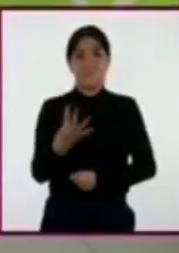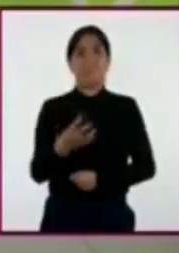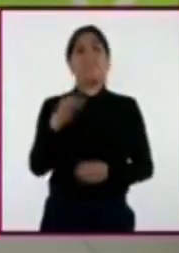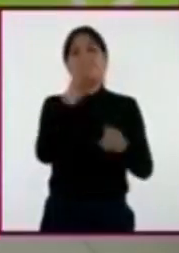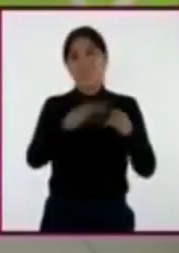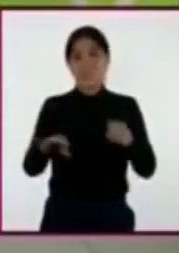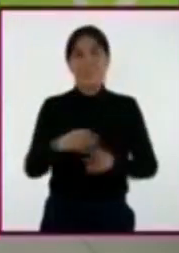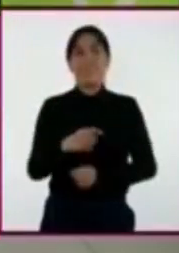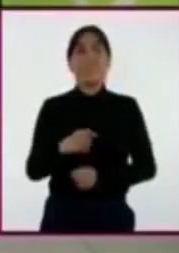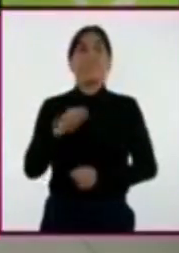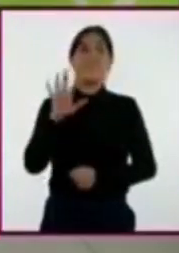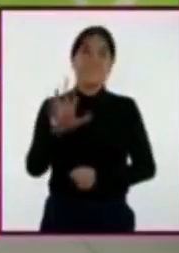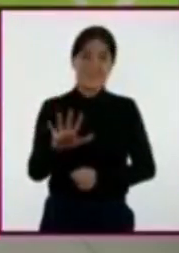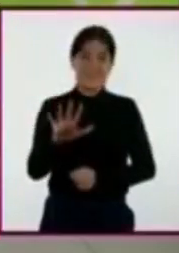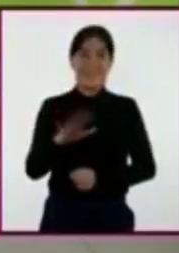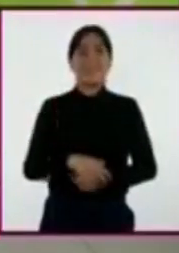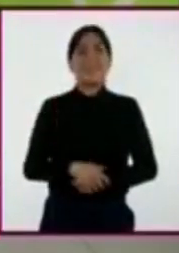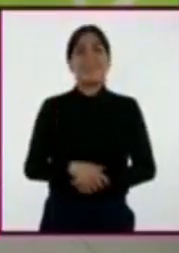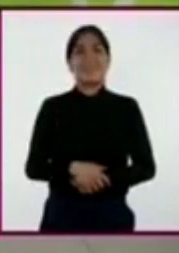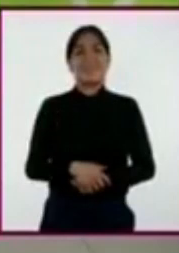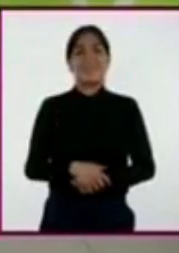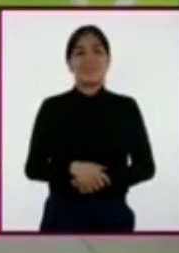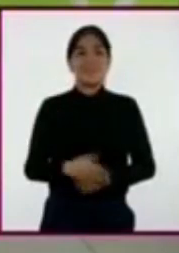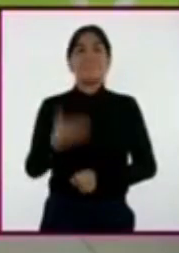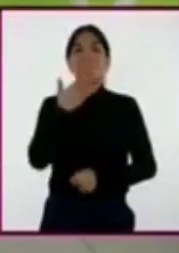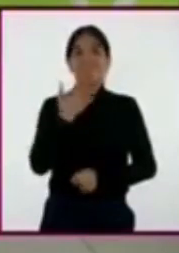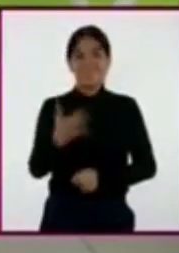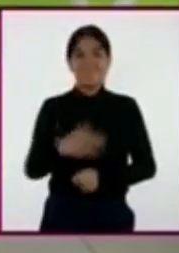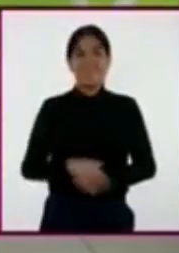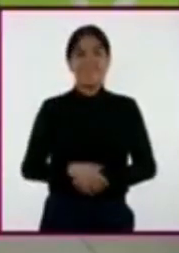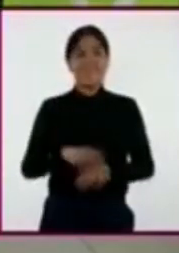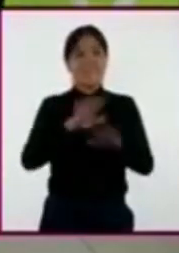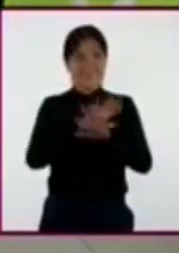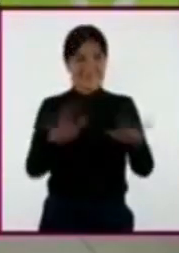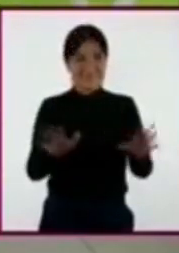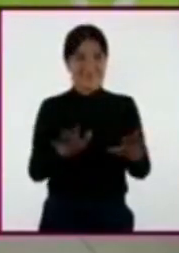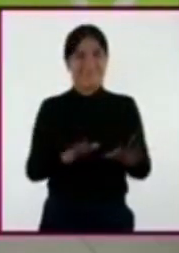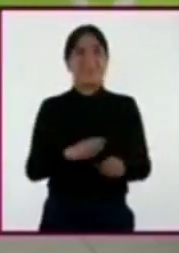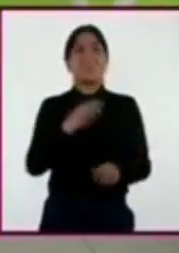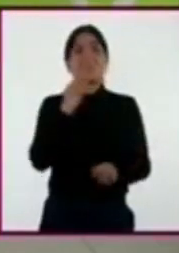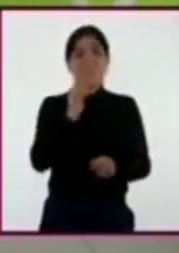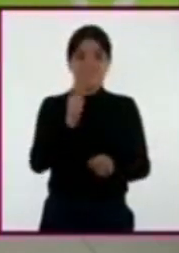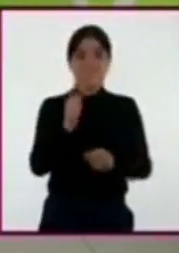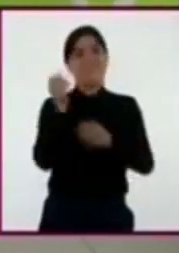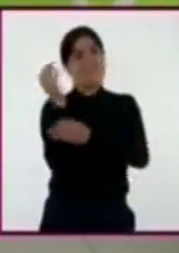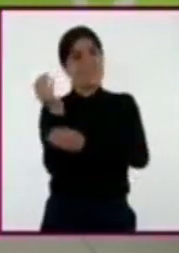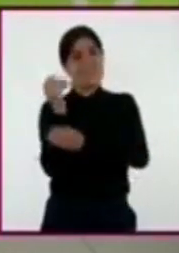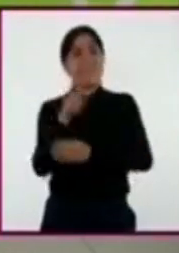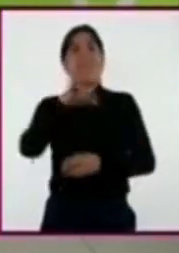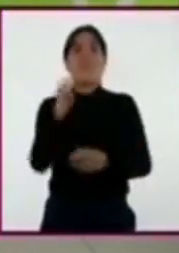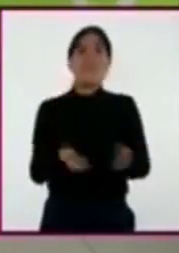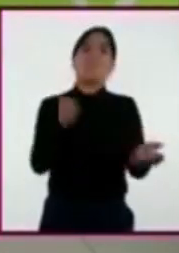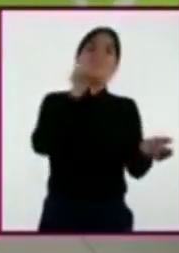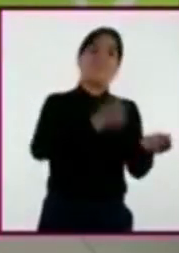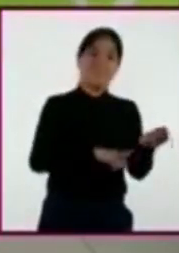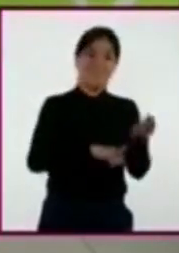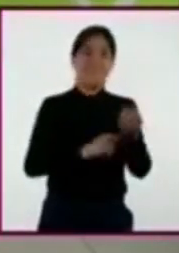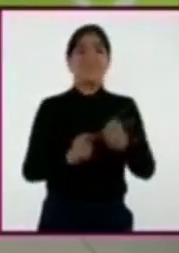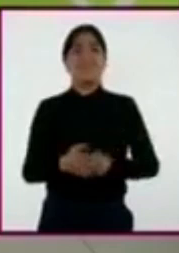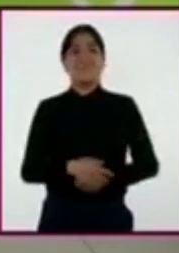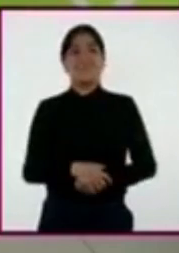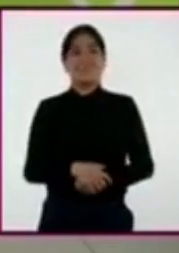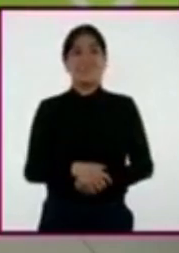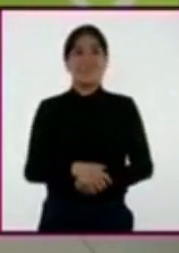último, 5. Muy bien, ya que hicimos con un lado, vamos a hacerlo con el lado